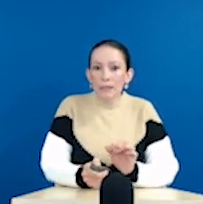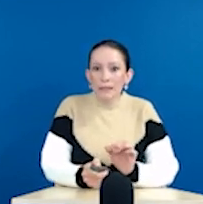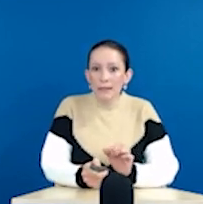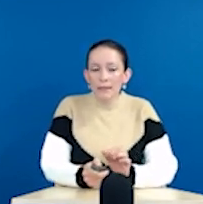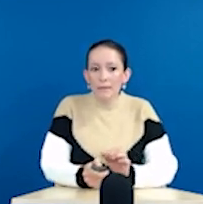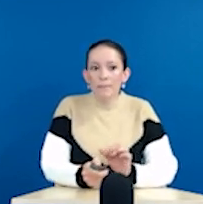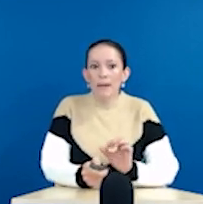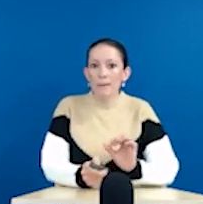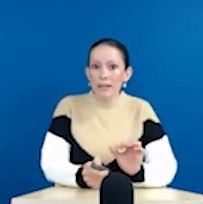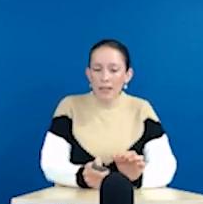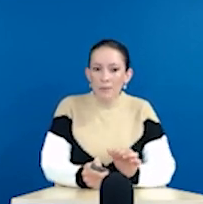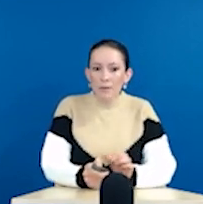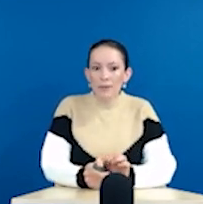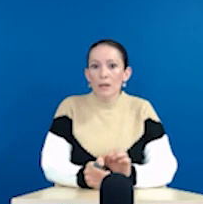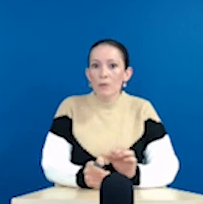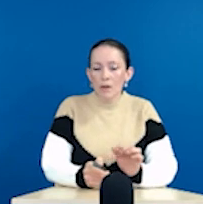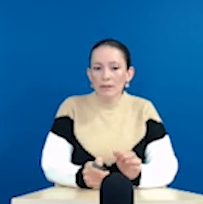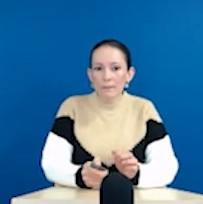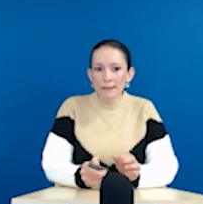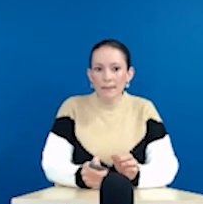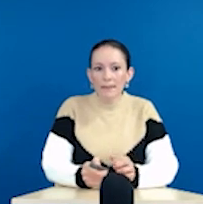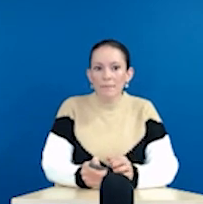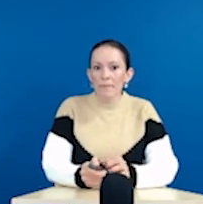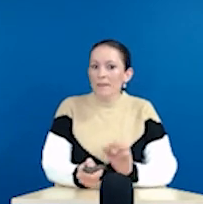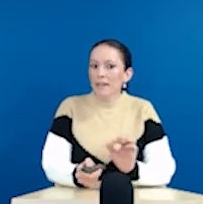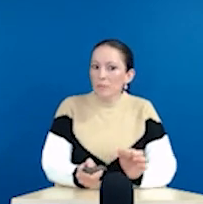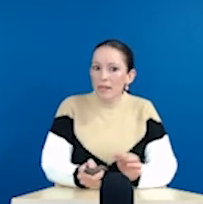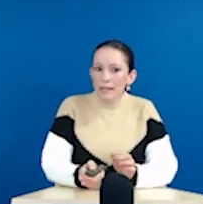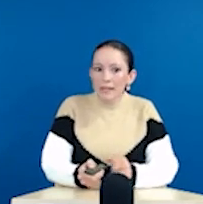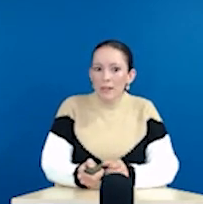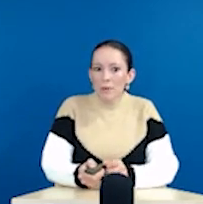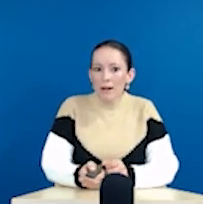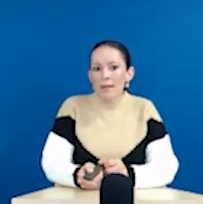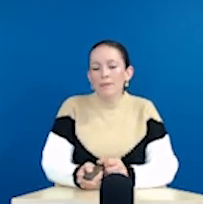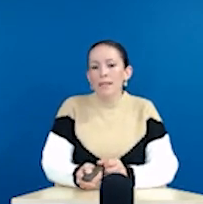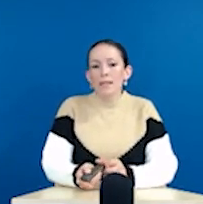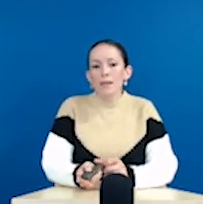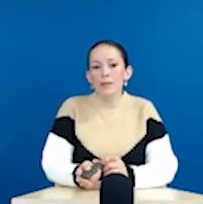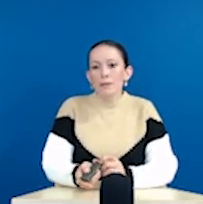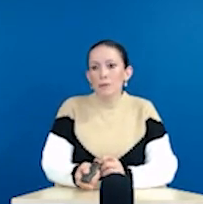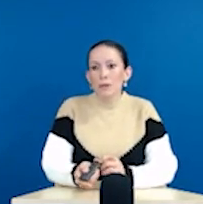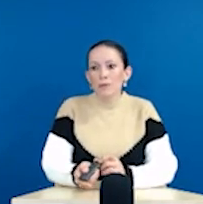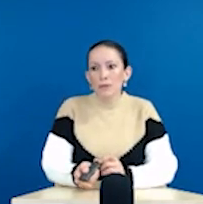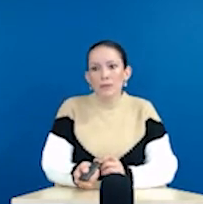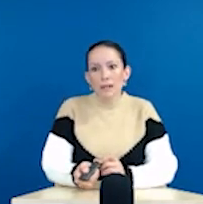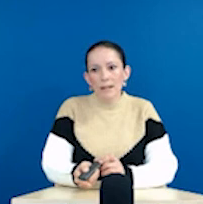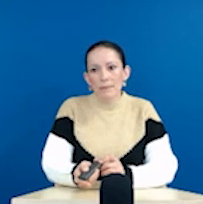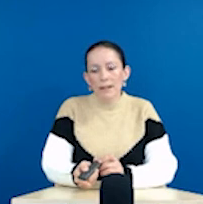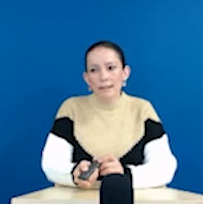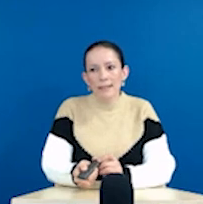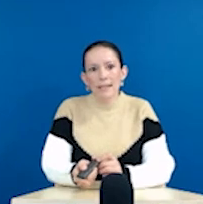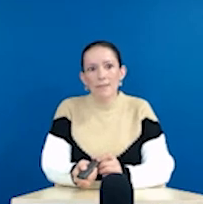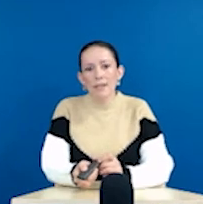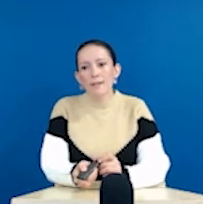súper importante para el manejo y el cuidado de ese paciente. Tener una dieta adecuada y educación sobre los signos de